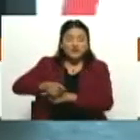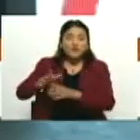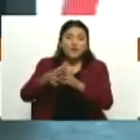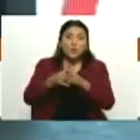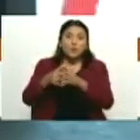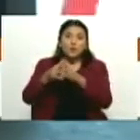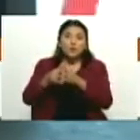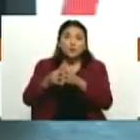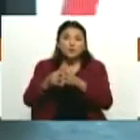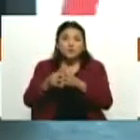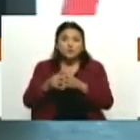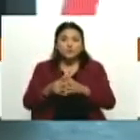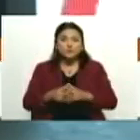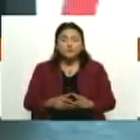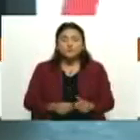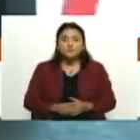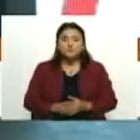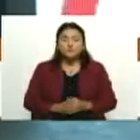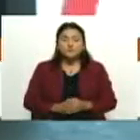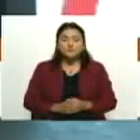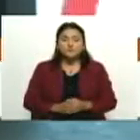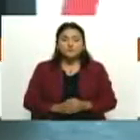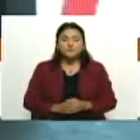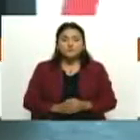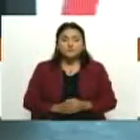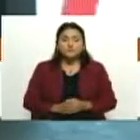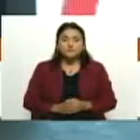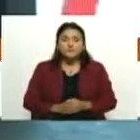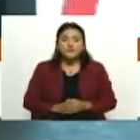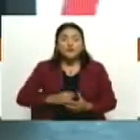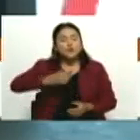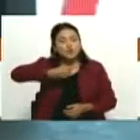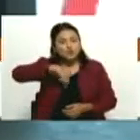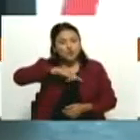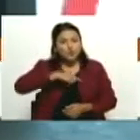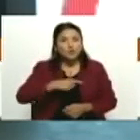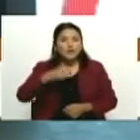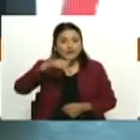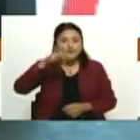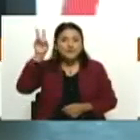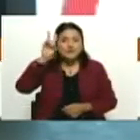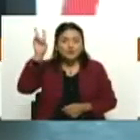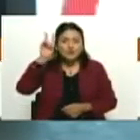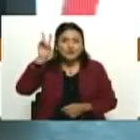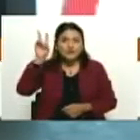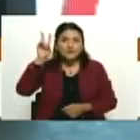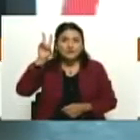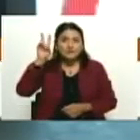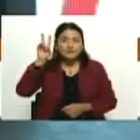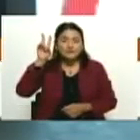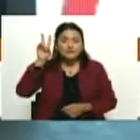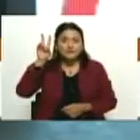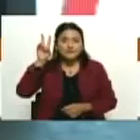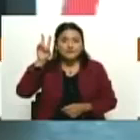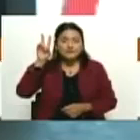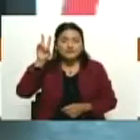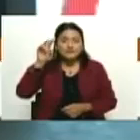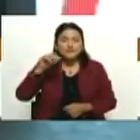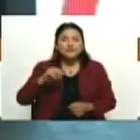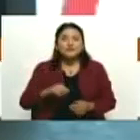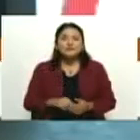norteamericano. Y desde aquí, desde Venezuela, si algo podemos